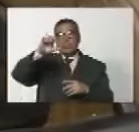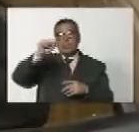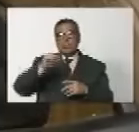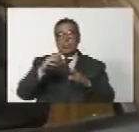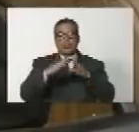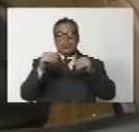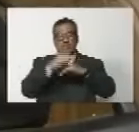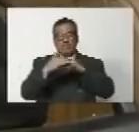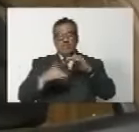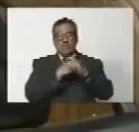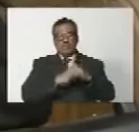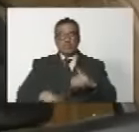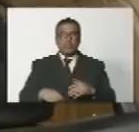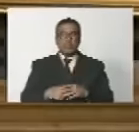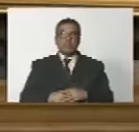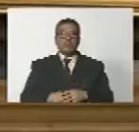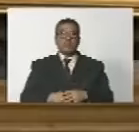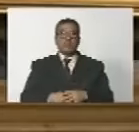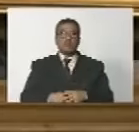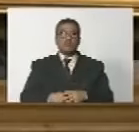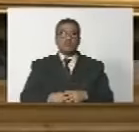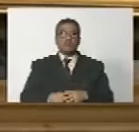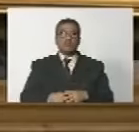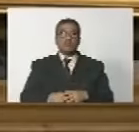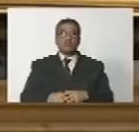todo, vicepresidente.